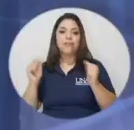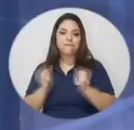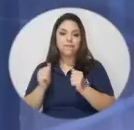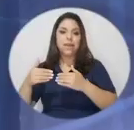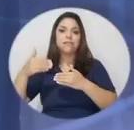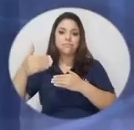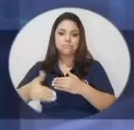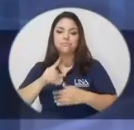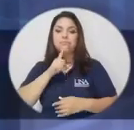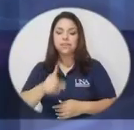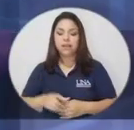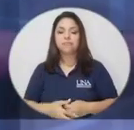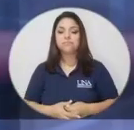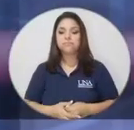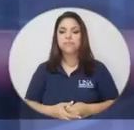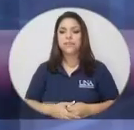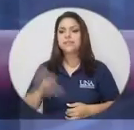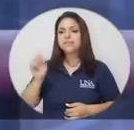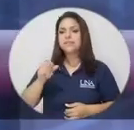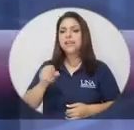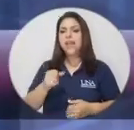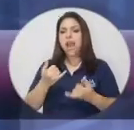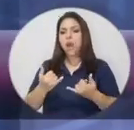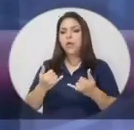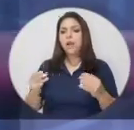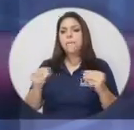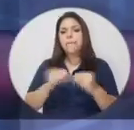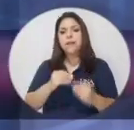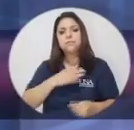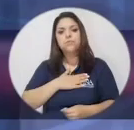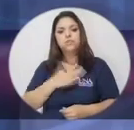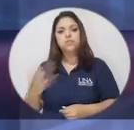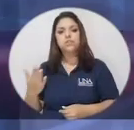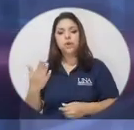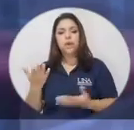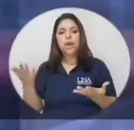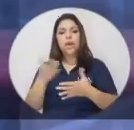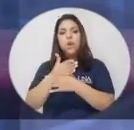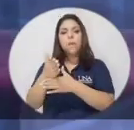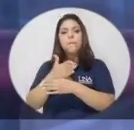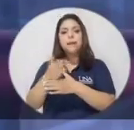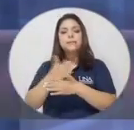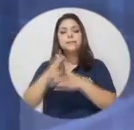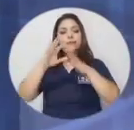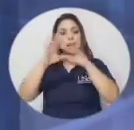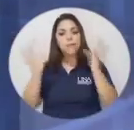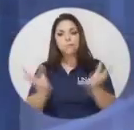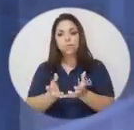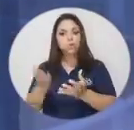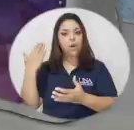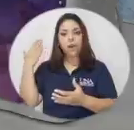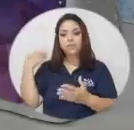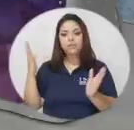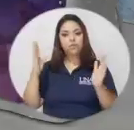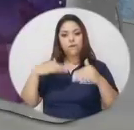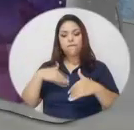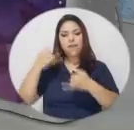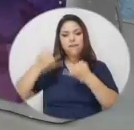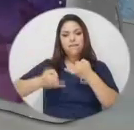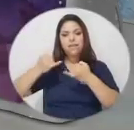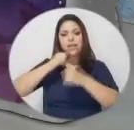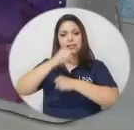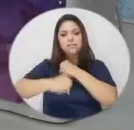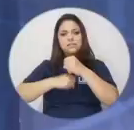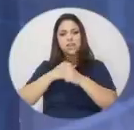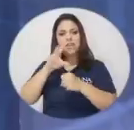una mejor disposición, por llamarlo de alguna forma, de compartir el mundo, que no había a finales del siglo XX. Habría